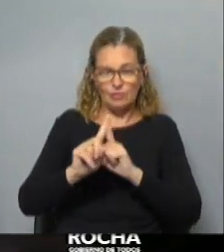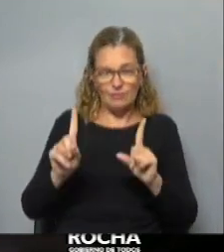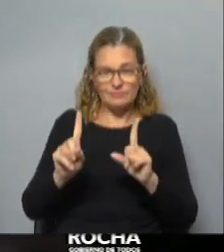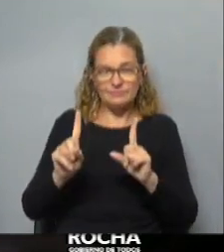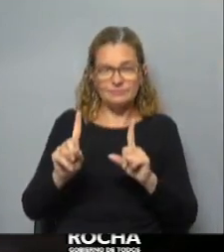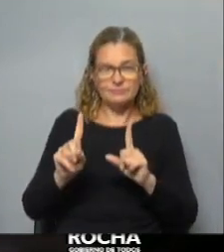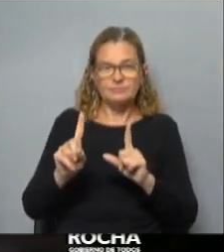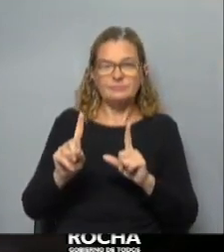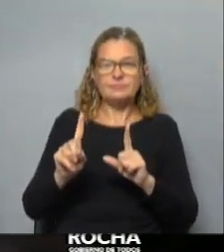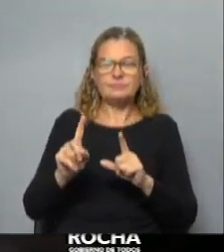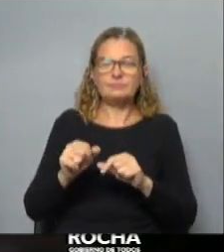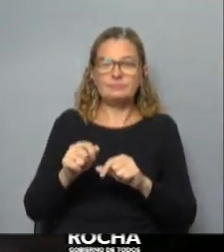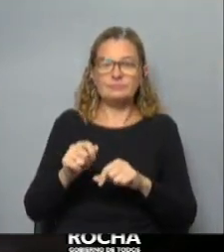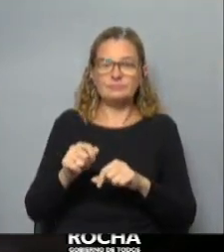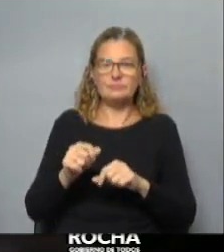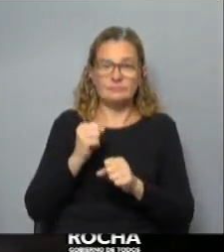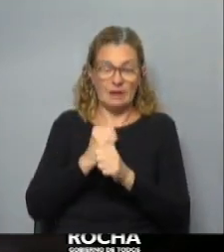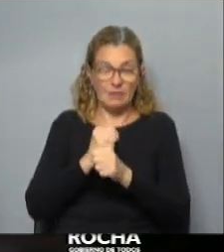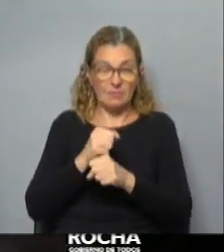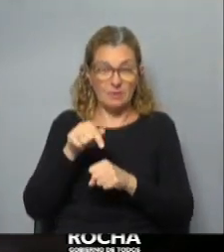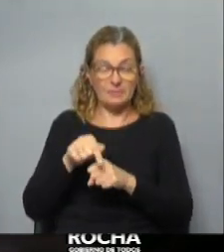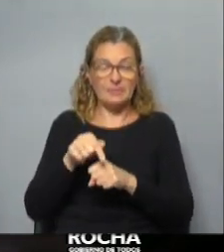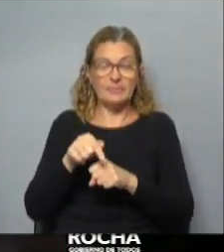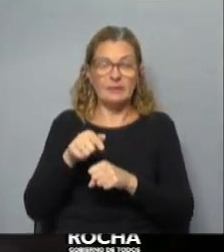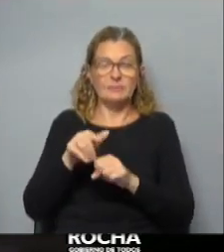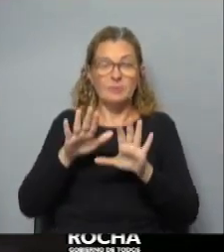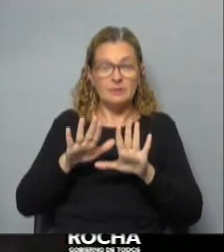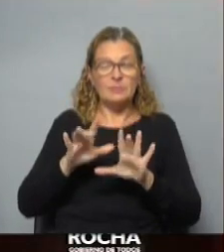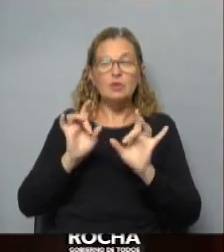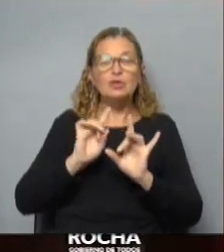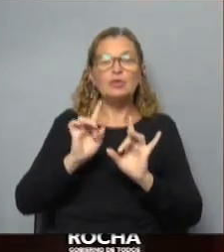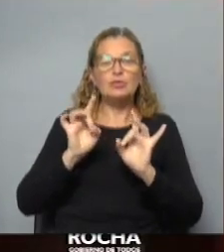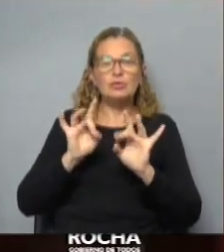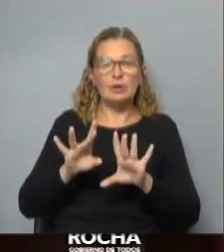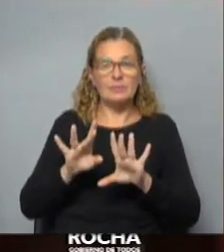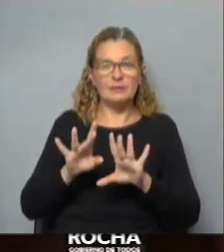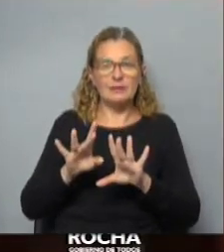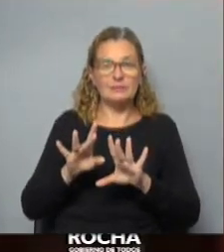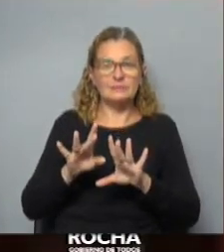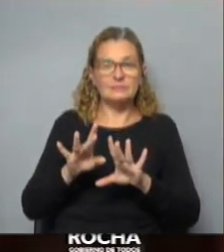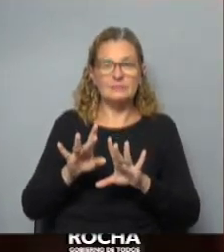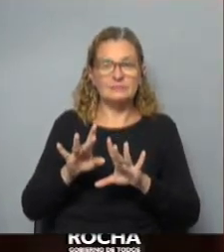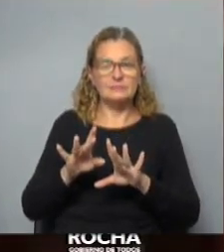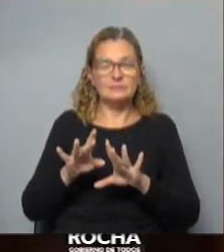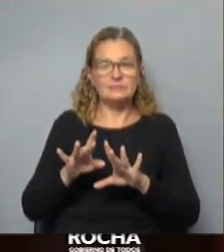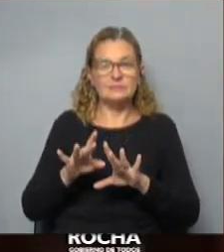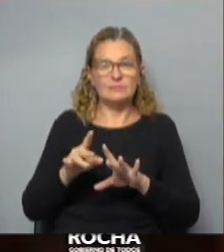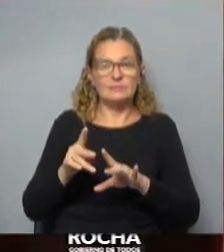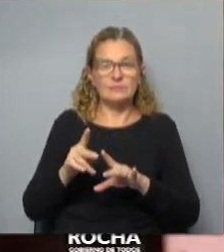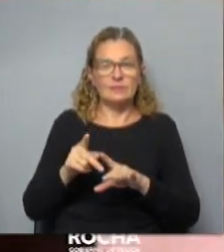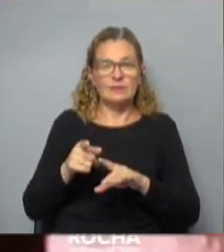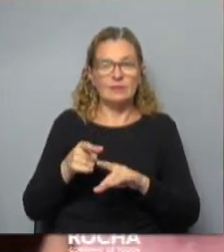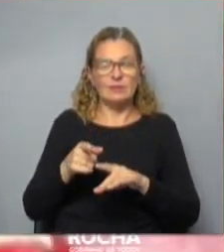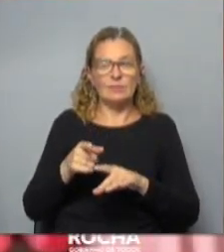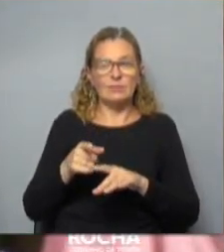funcionarios civil nosotros paramos no solamente por estos hechos ocurridos con